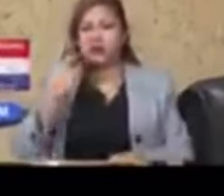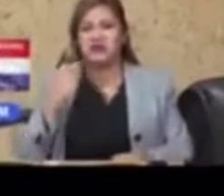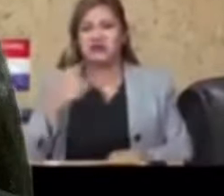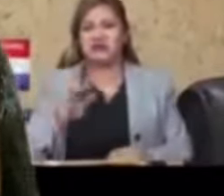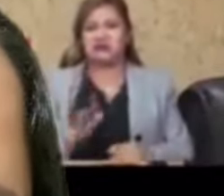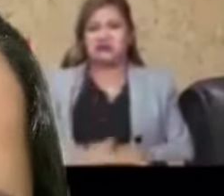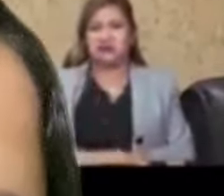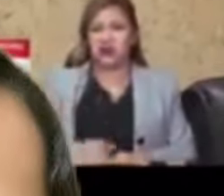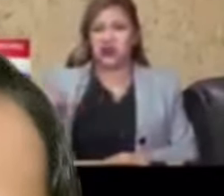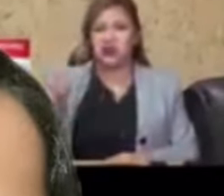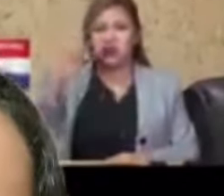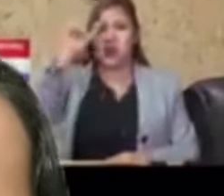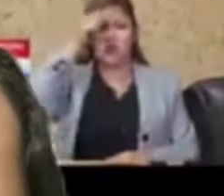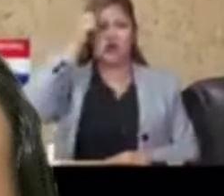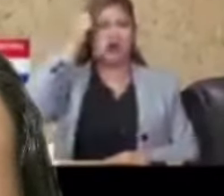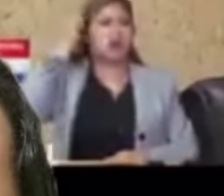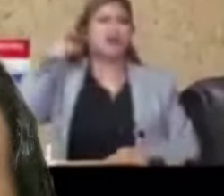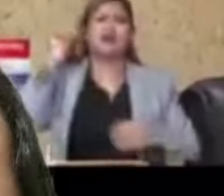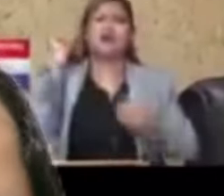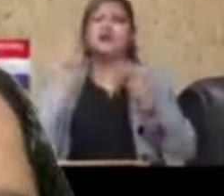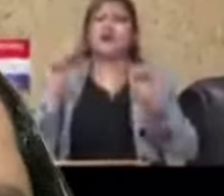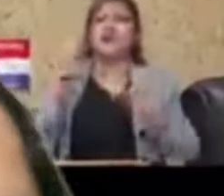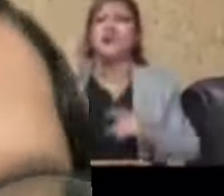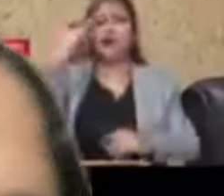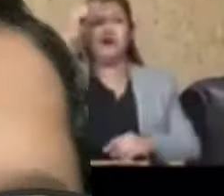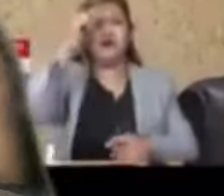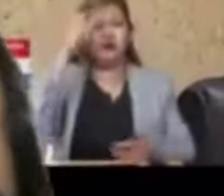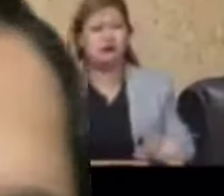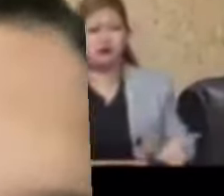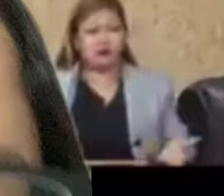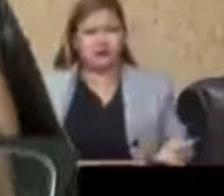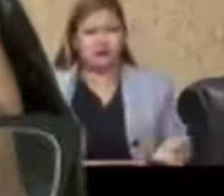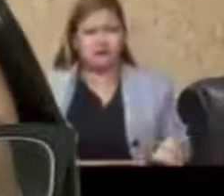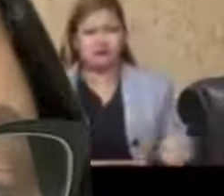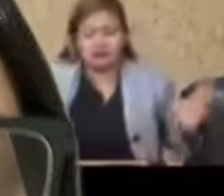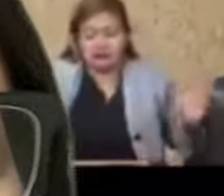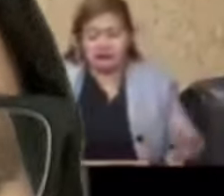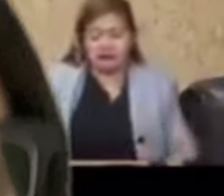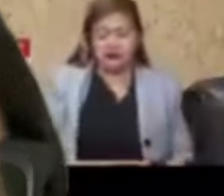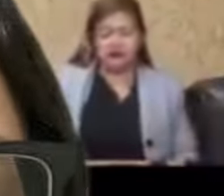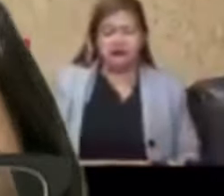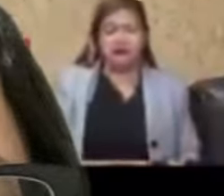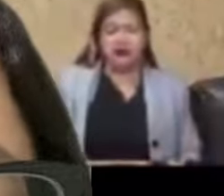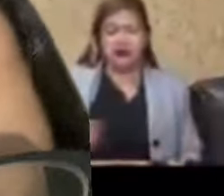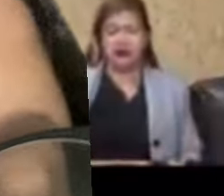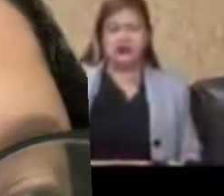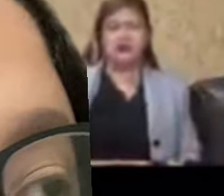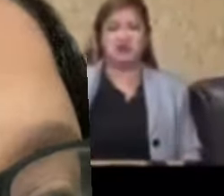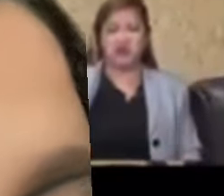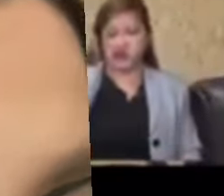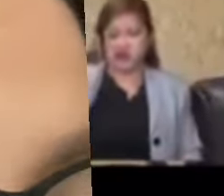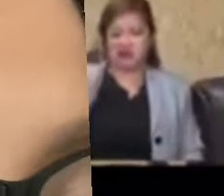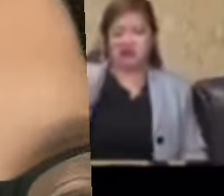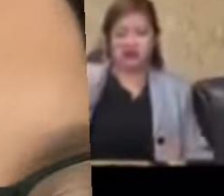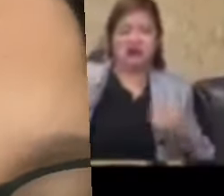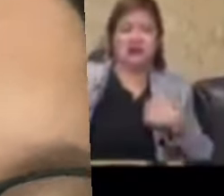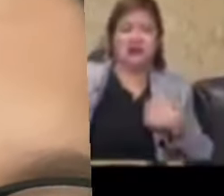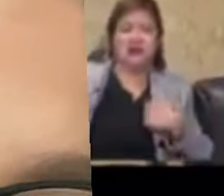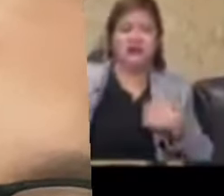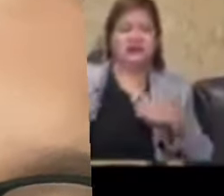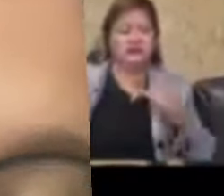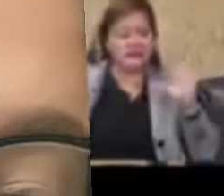El golpe de estado señores ustedes saben quién sabe hacerlo que no nos provoquen no nos provoque